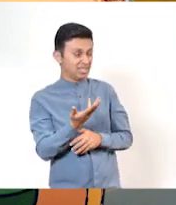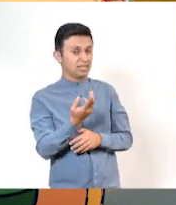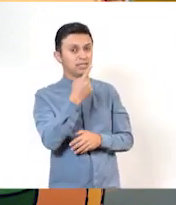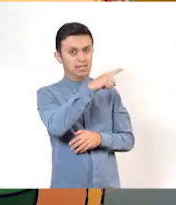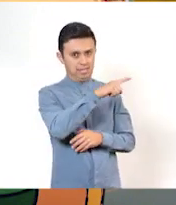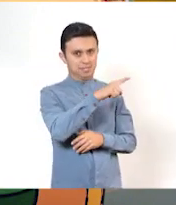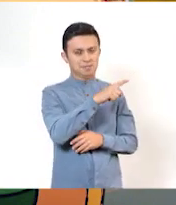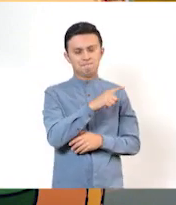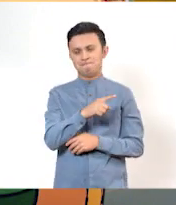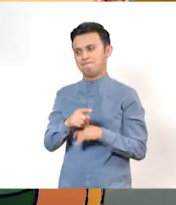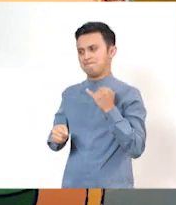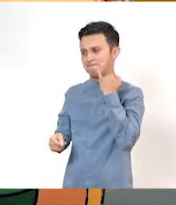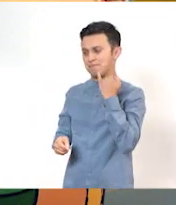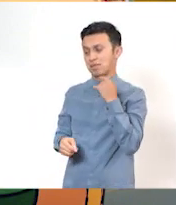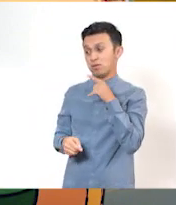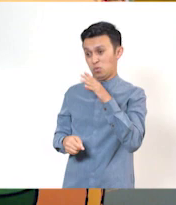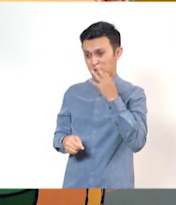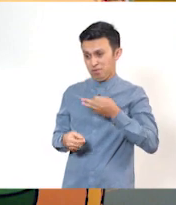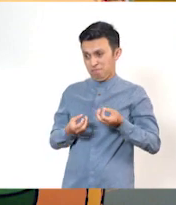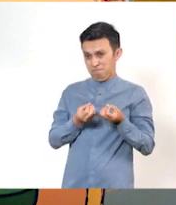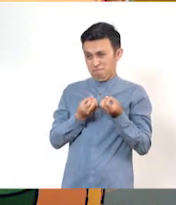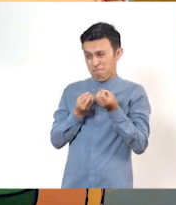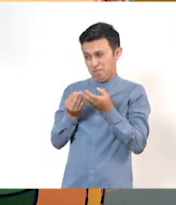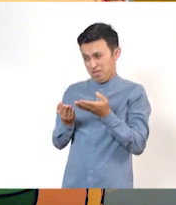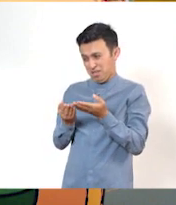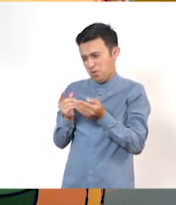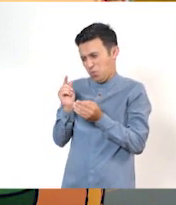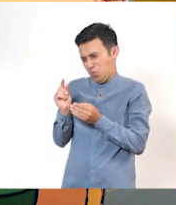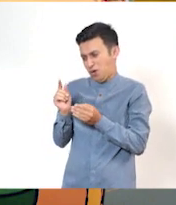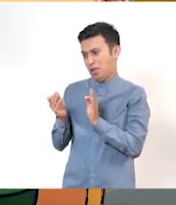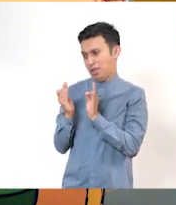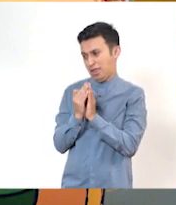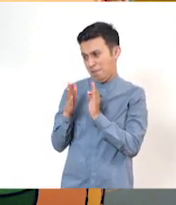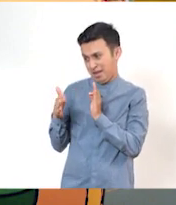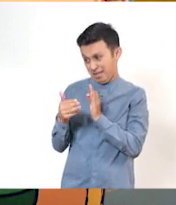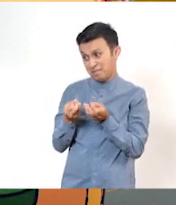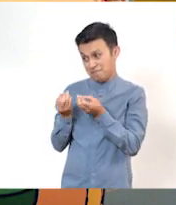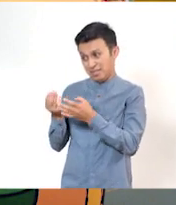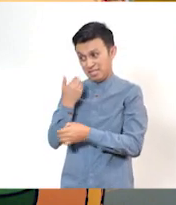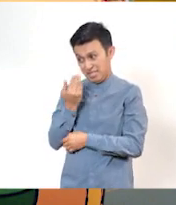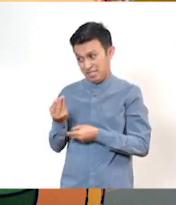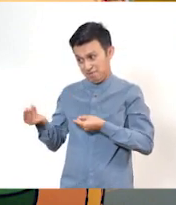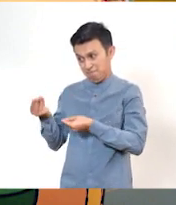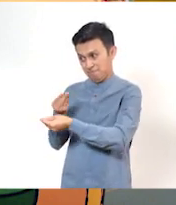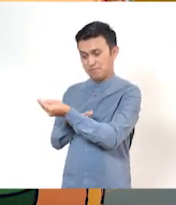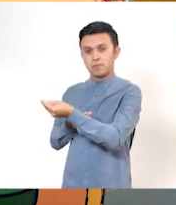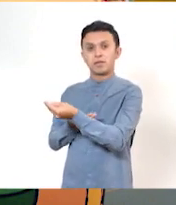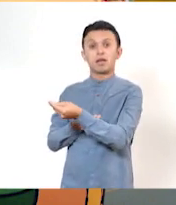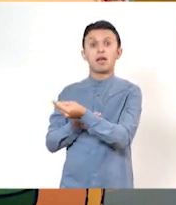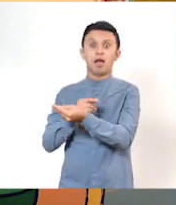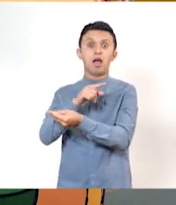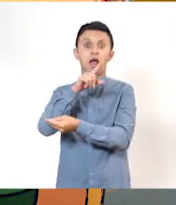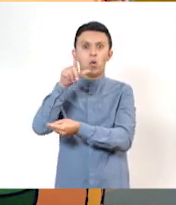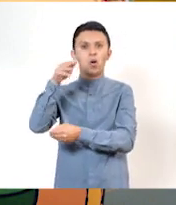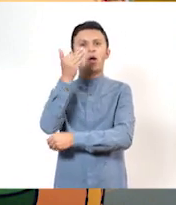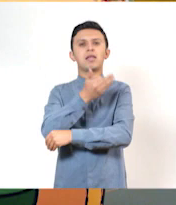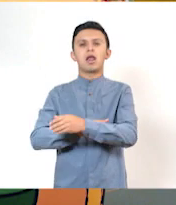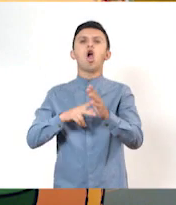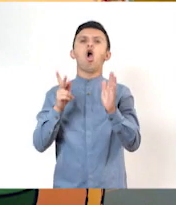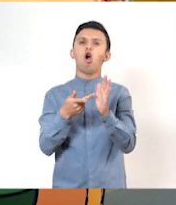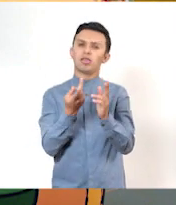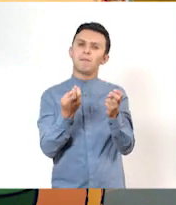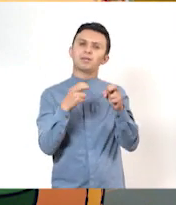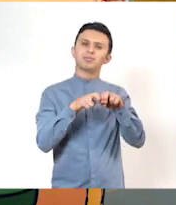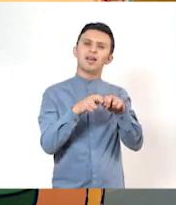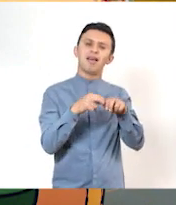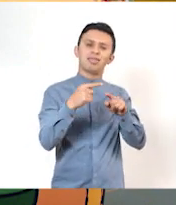Itzel respondió sonriendo: "Solamente si tú me aceptas un cachito de mi tamal de tichinda". Esa tarde volvieron a hacer